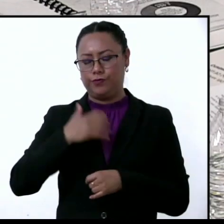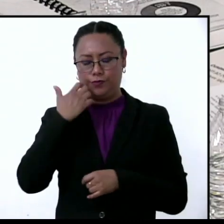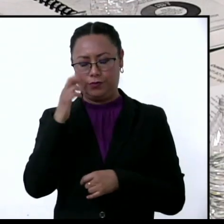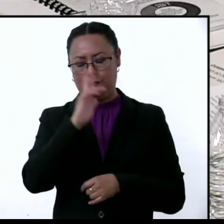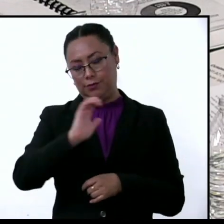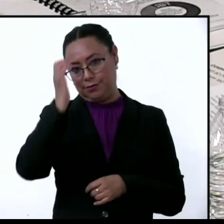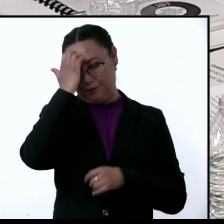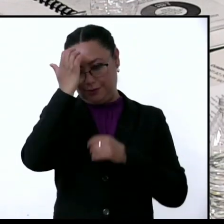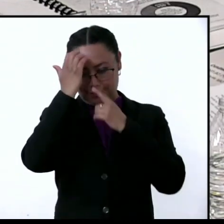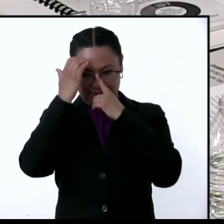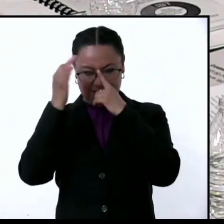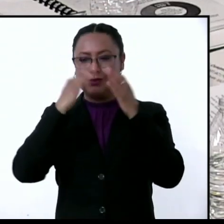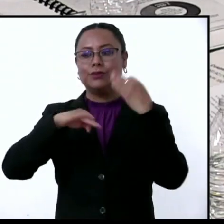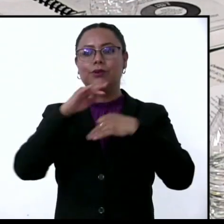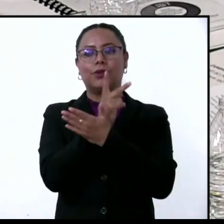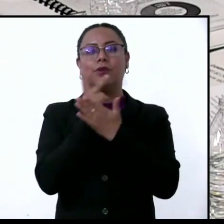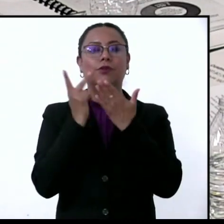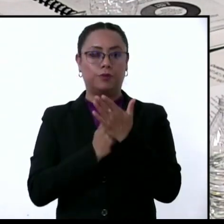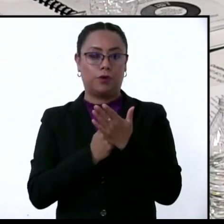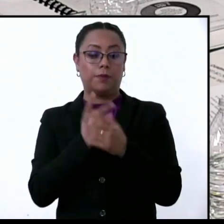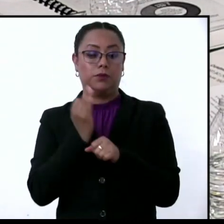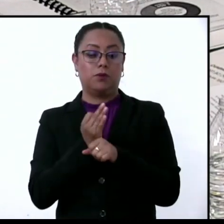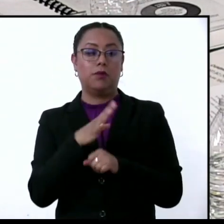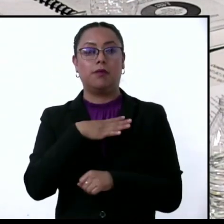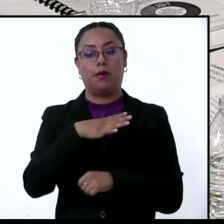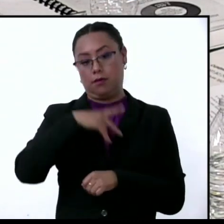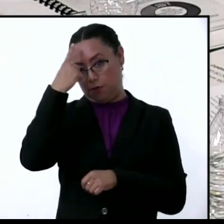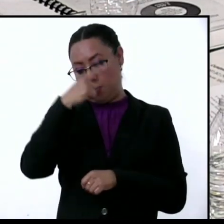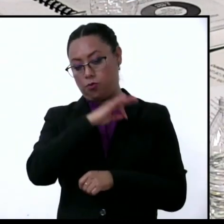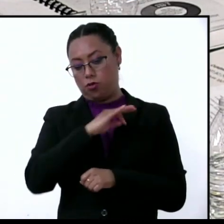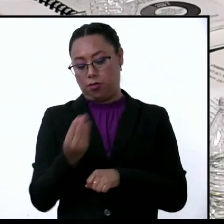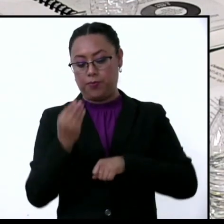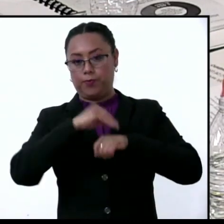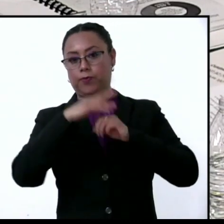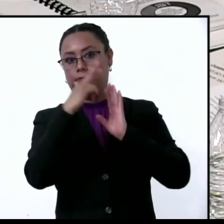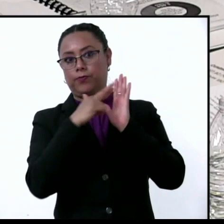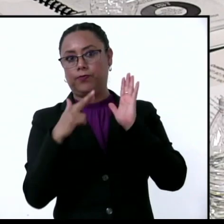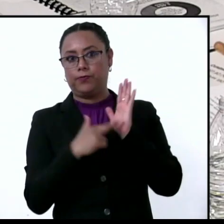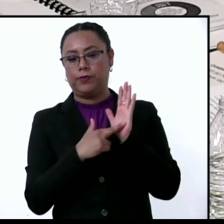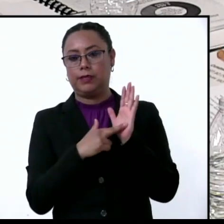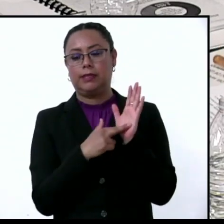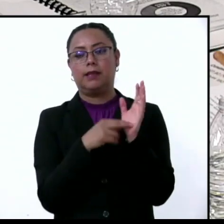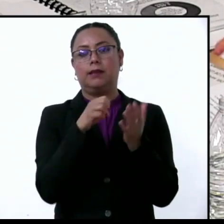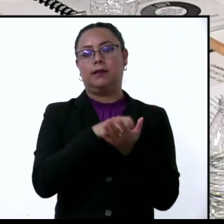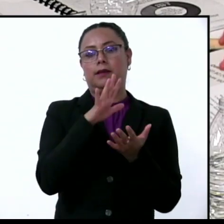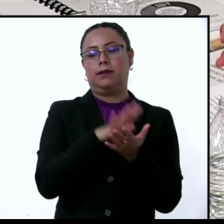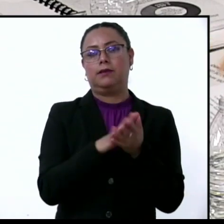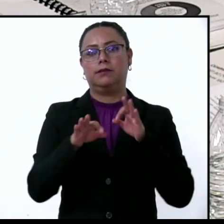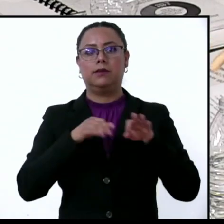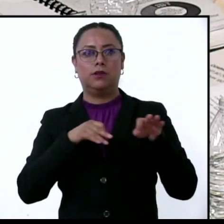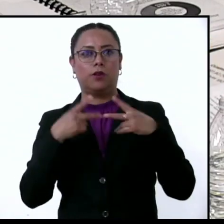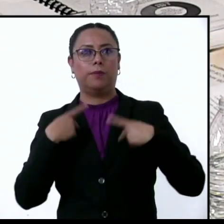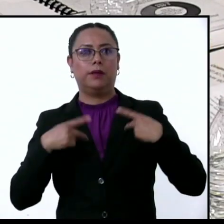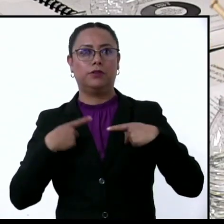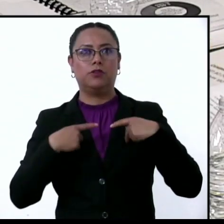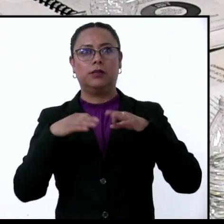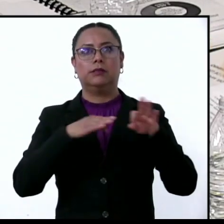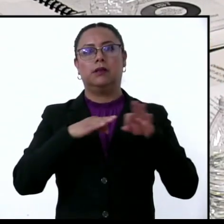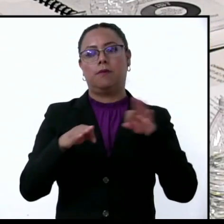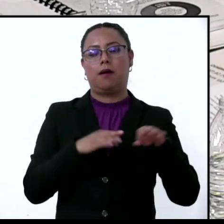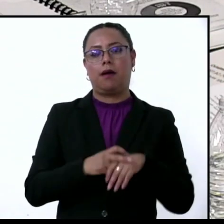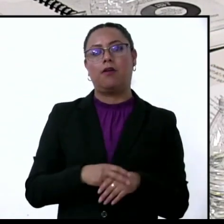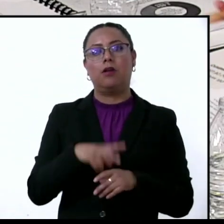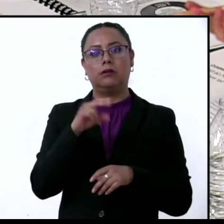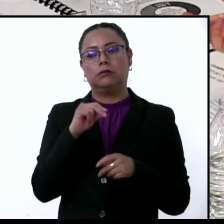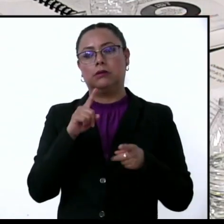reconocer los programas que existen para la regularización y registro de las personas trabajadoras no asalariadas, un tema